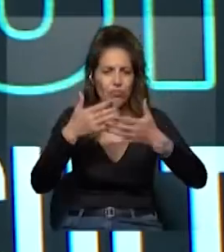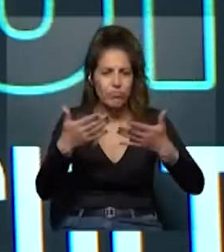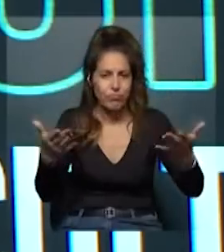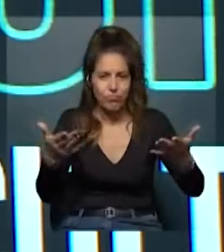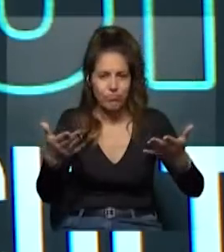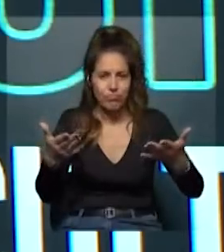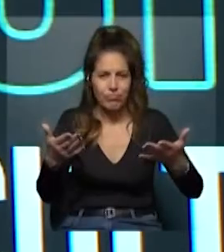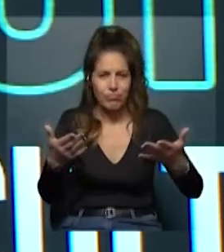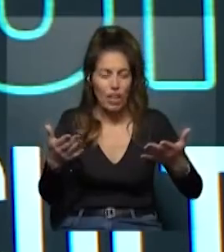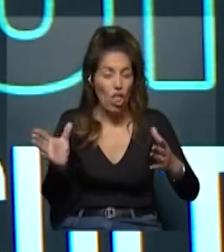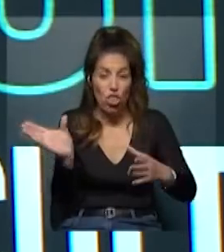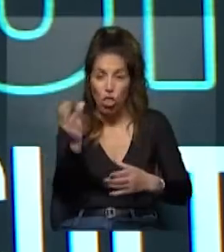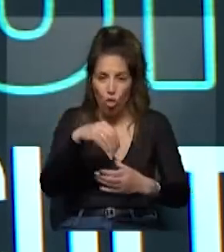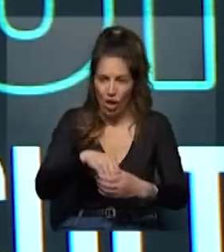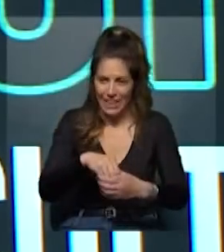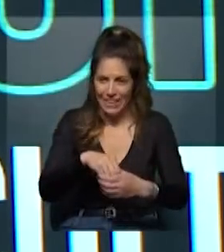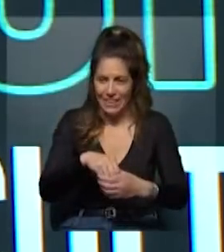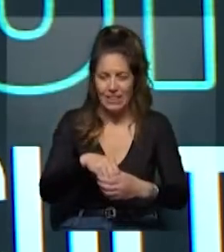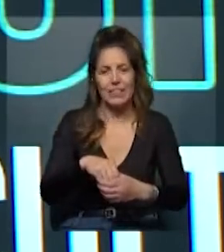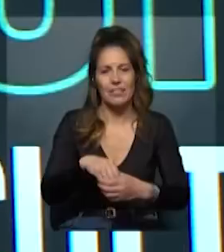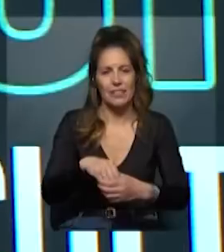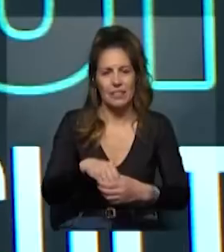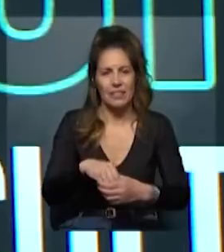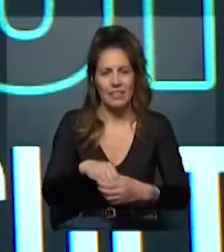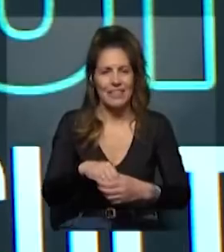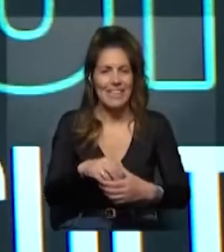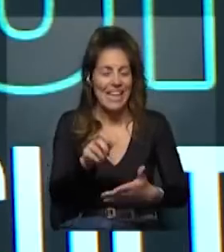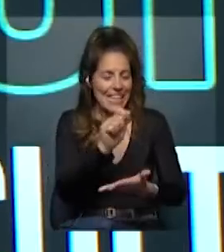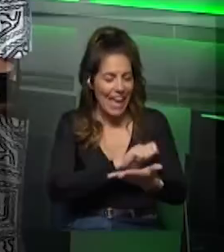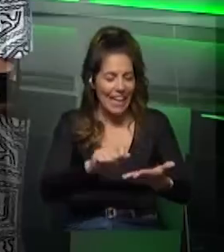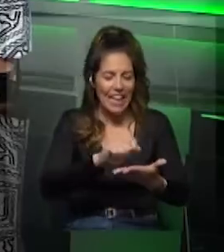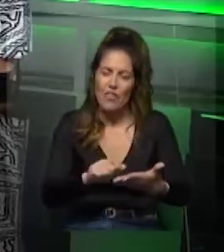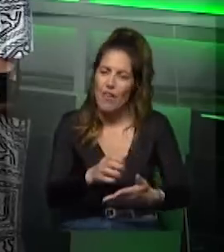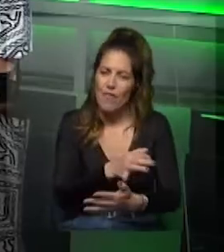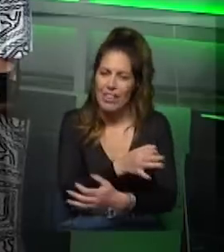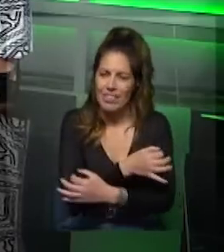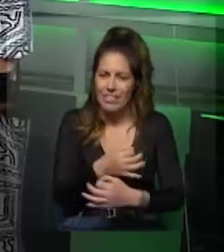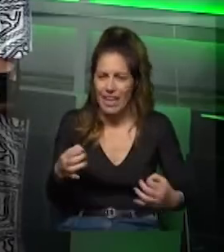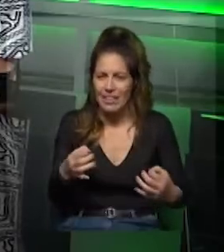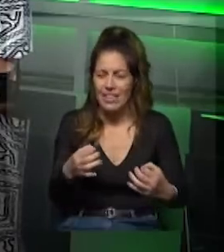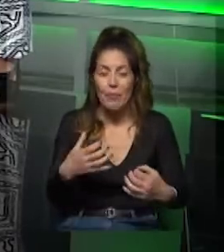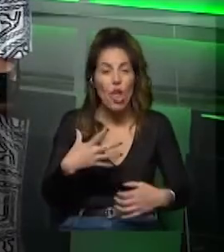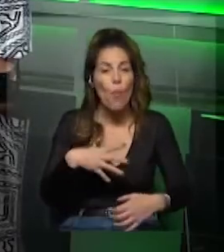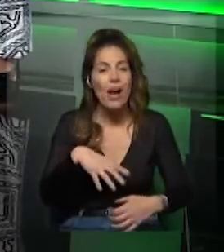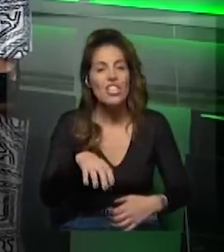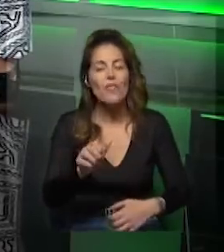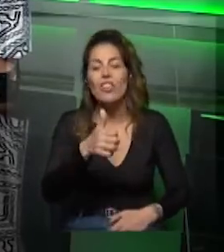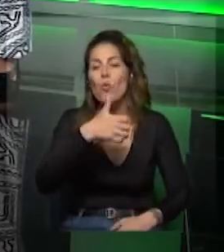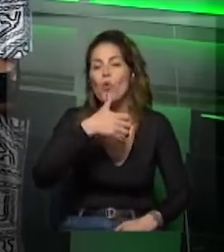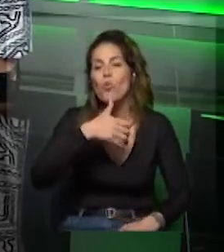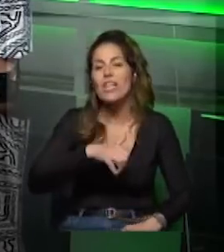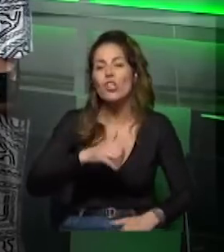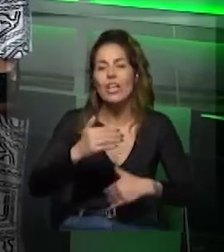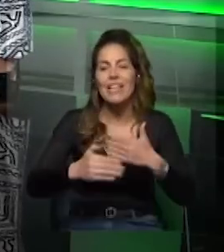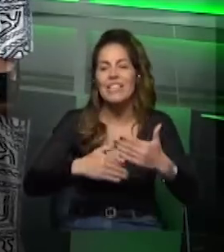hay está todo ahí puesto este y Sebastián escribe fantásticamente bien y nos va llevando por una historia que se va